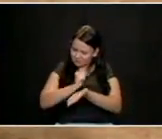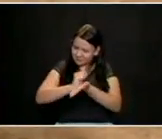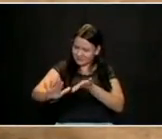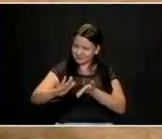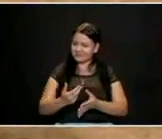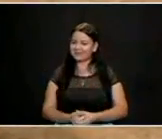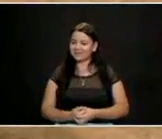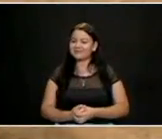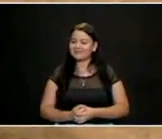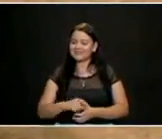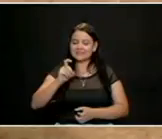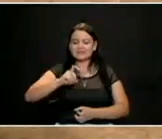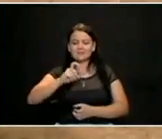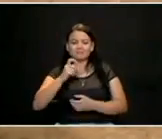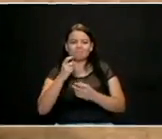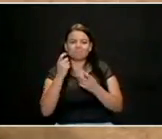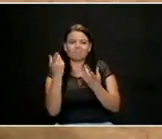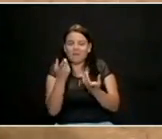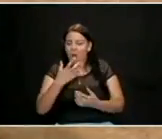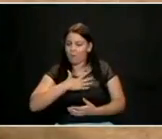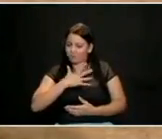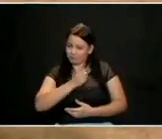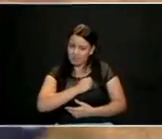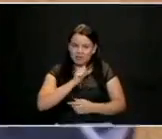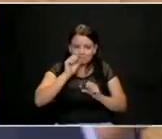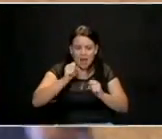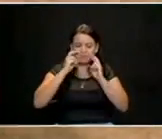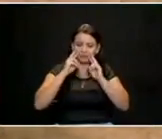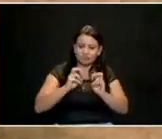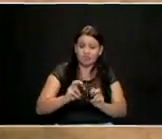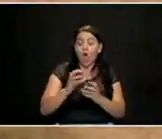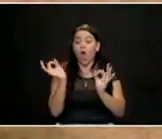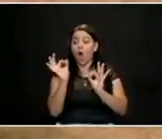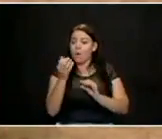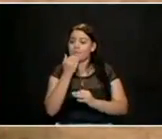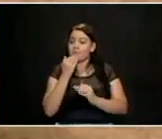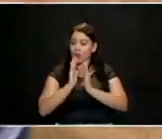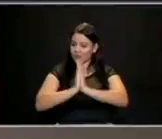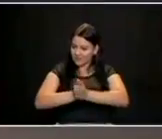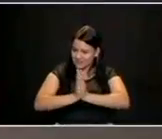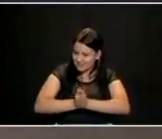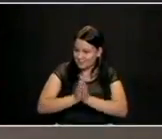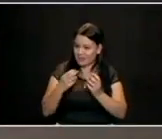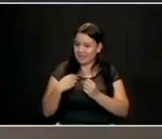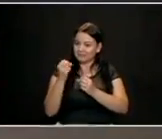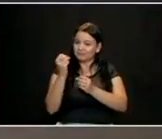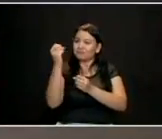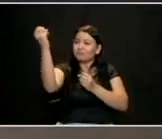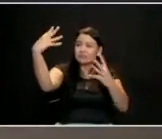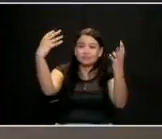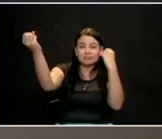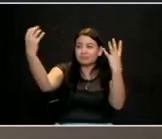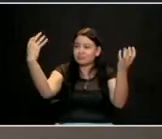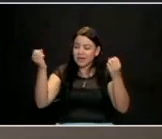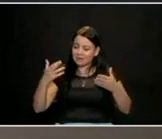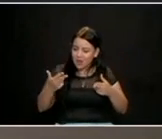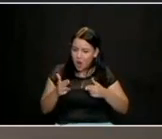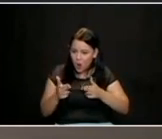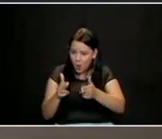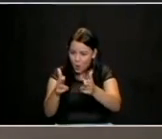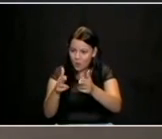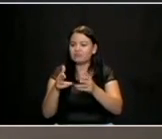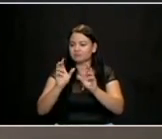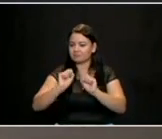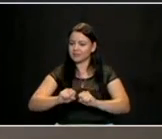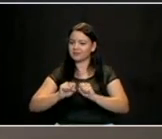para explorar, pero además un alumbrado público todo en diciembre que sea en el río, que también es un sueño de los medios.